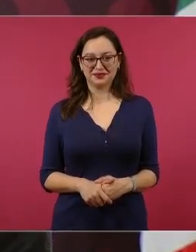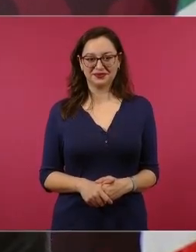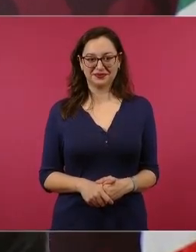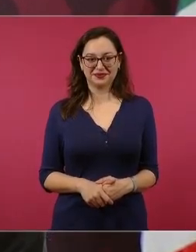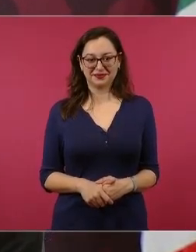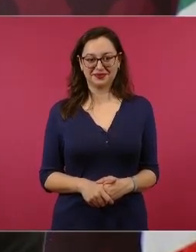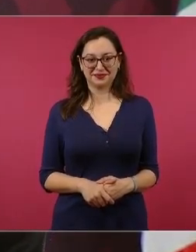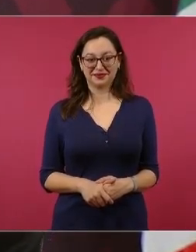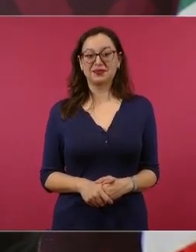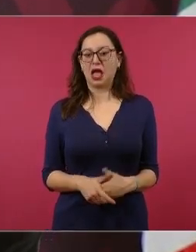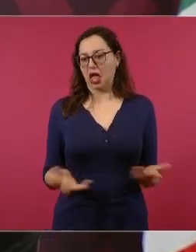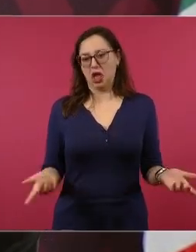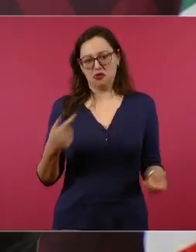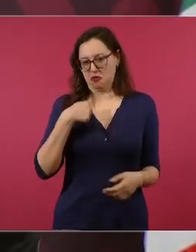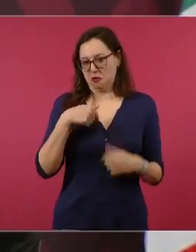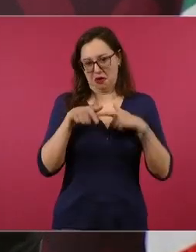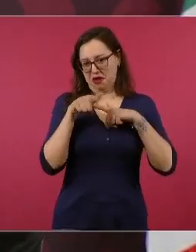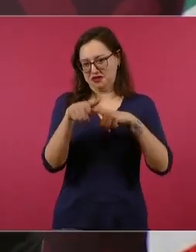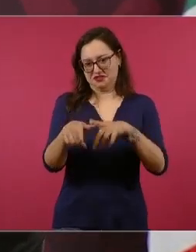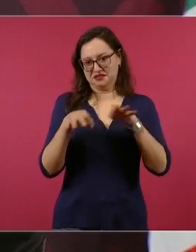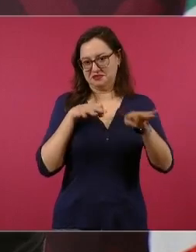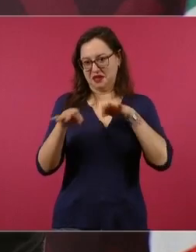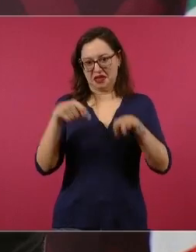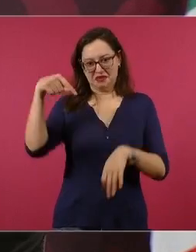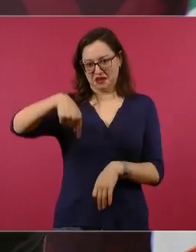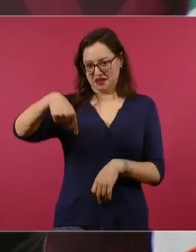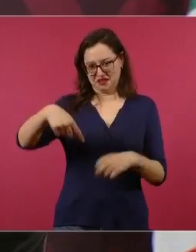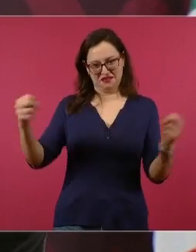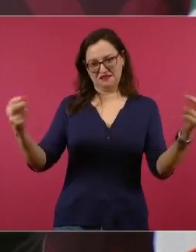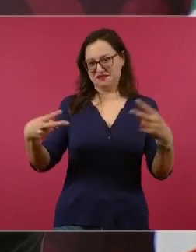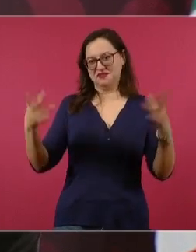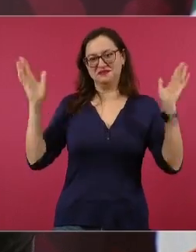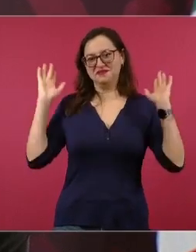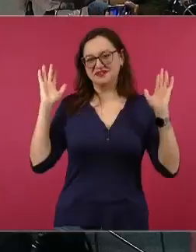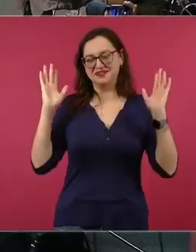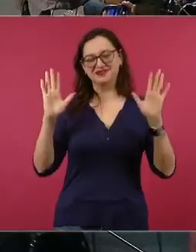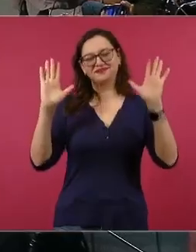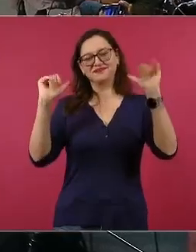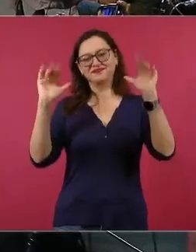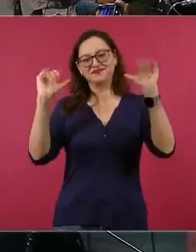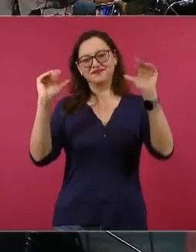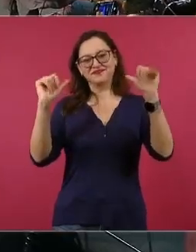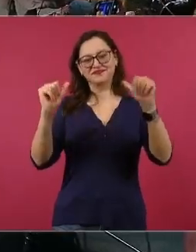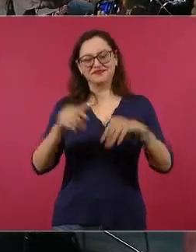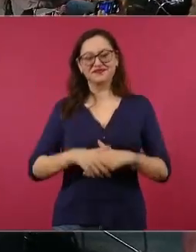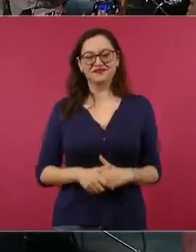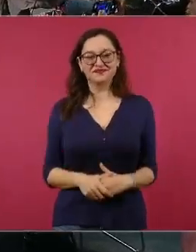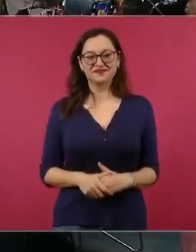Nos vamos a seguir viendo. Bueno, vámonos a desayunar. Adiós, adiós.